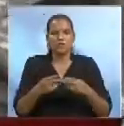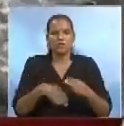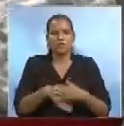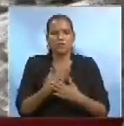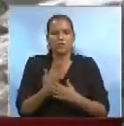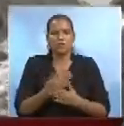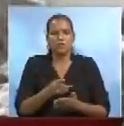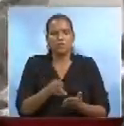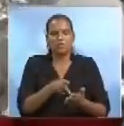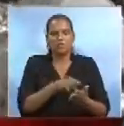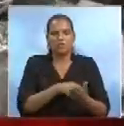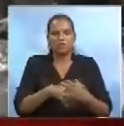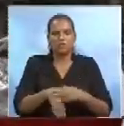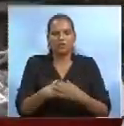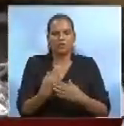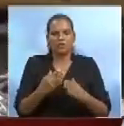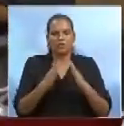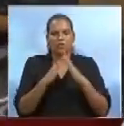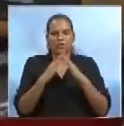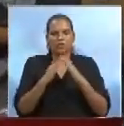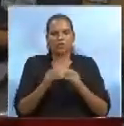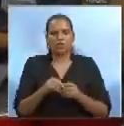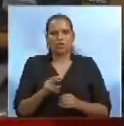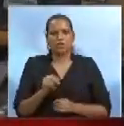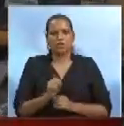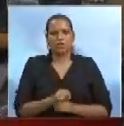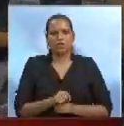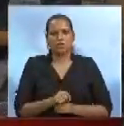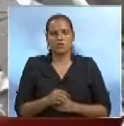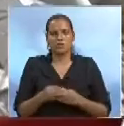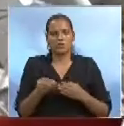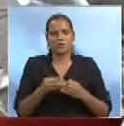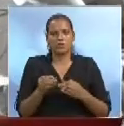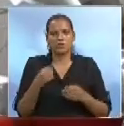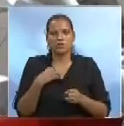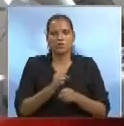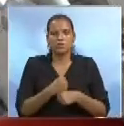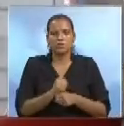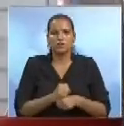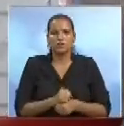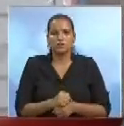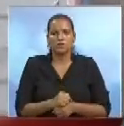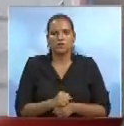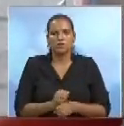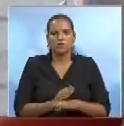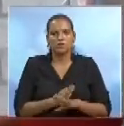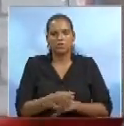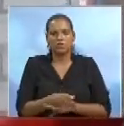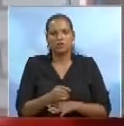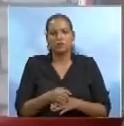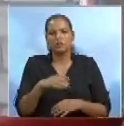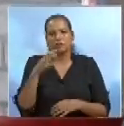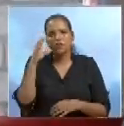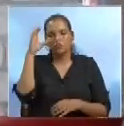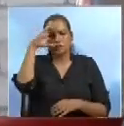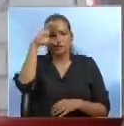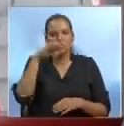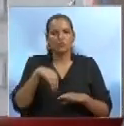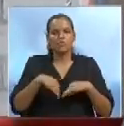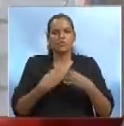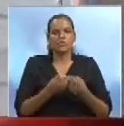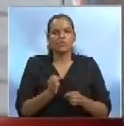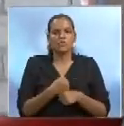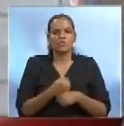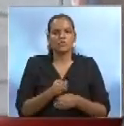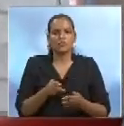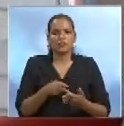El proyecto de una nueva edificación lo tiene, pero no el dinero para ejecutarlo. De ahí para adelante veremos cómo programamos la